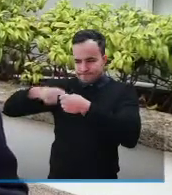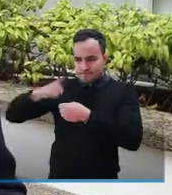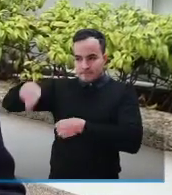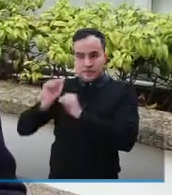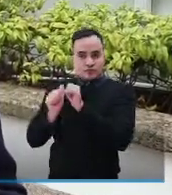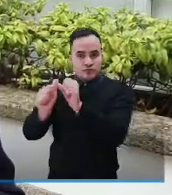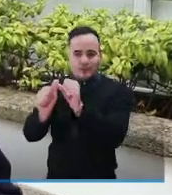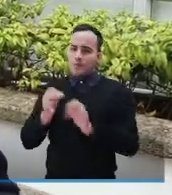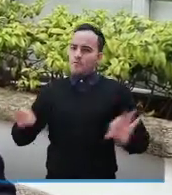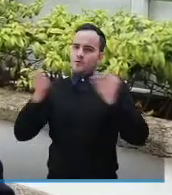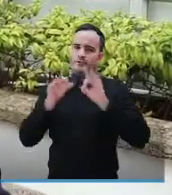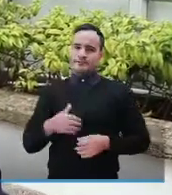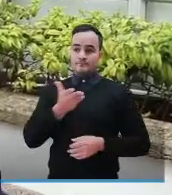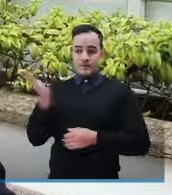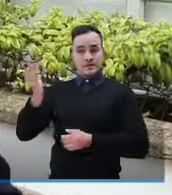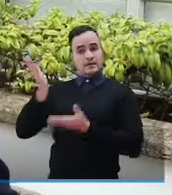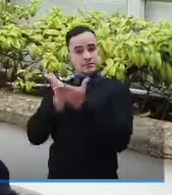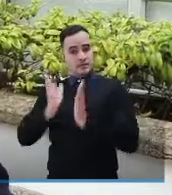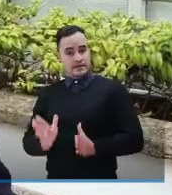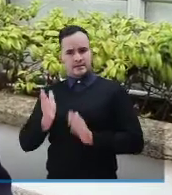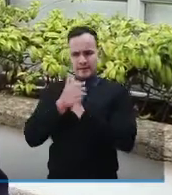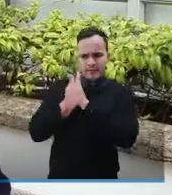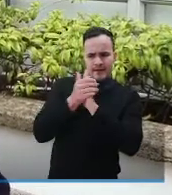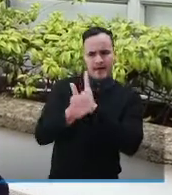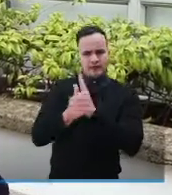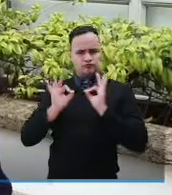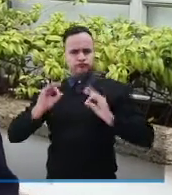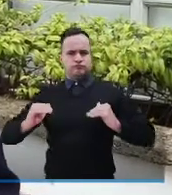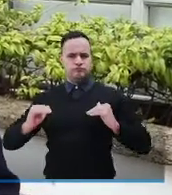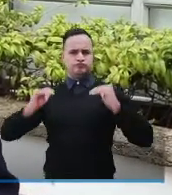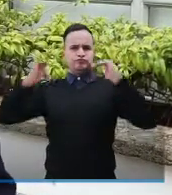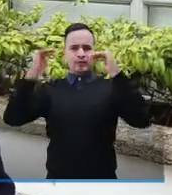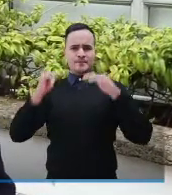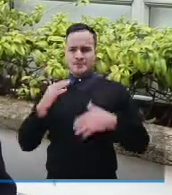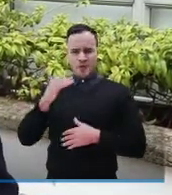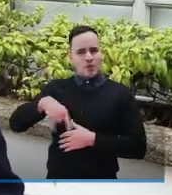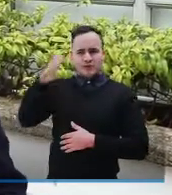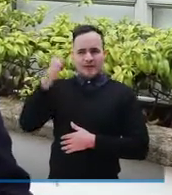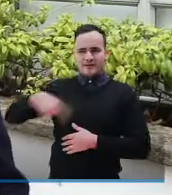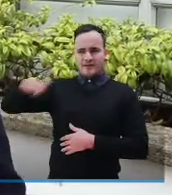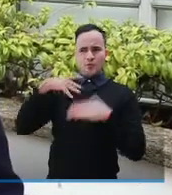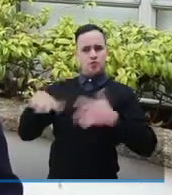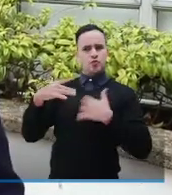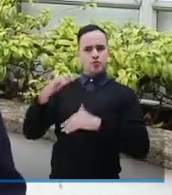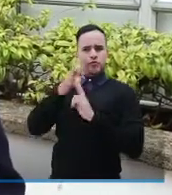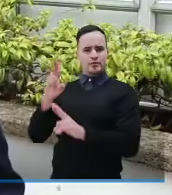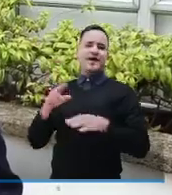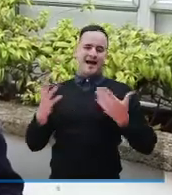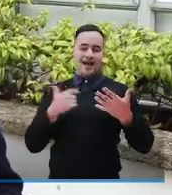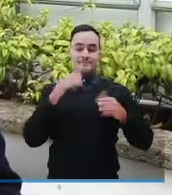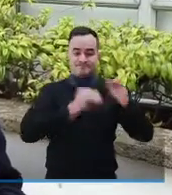Las habilidades y las destrezas de nuestros estudiantes se ven reflejadas una vez más